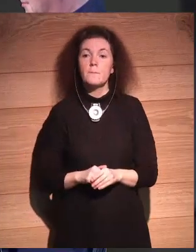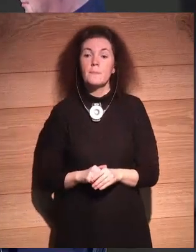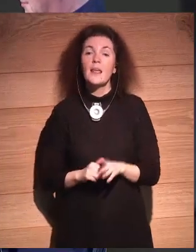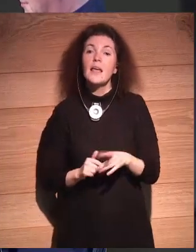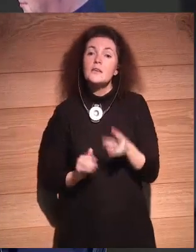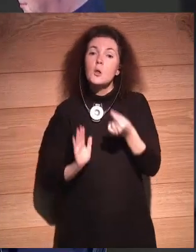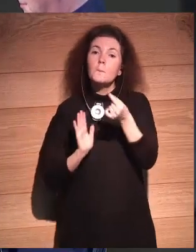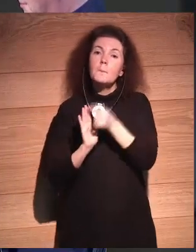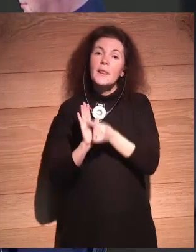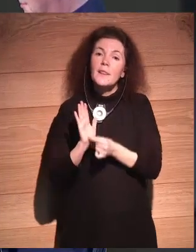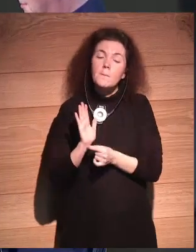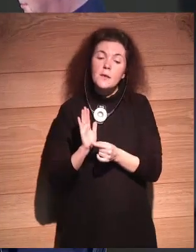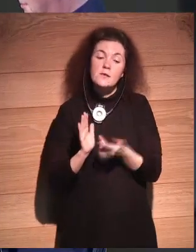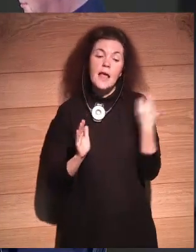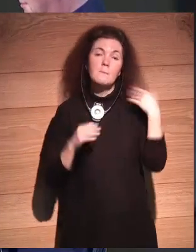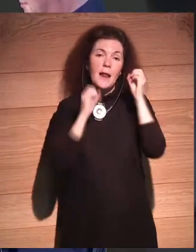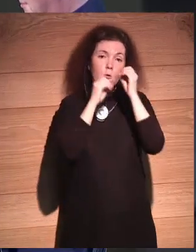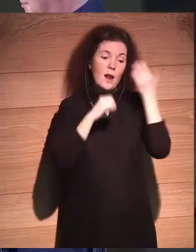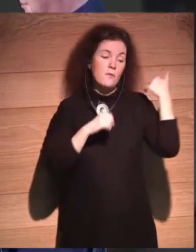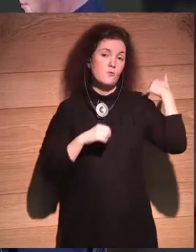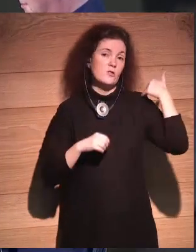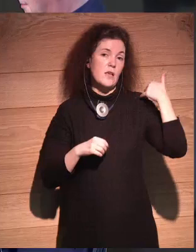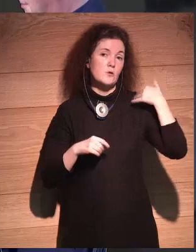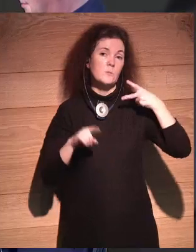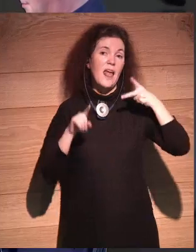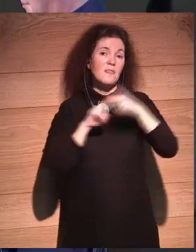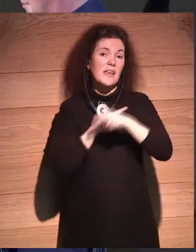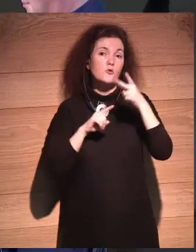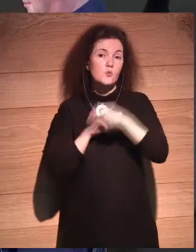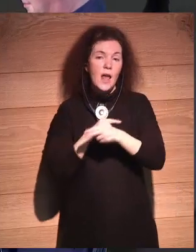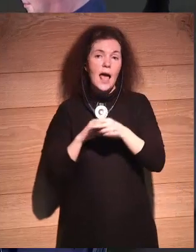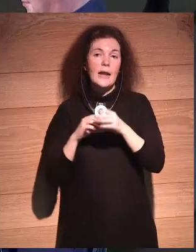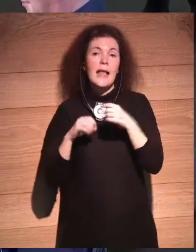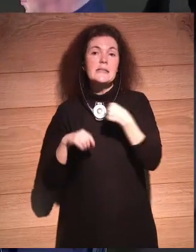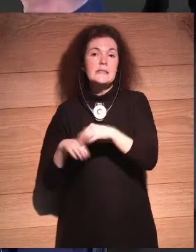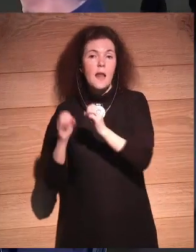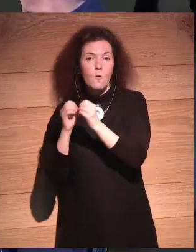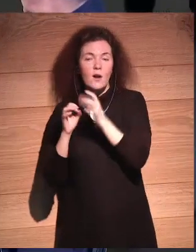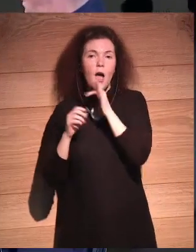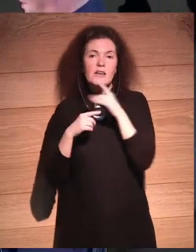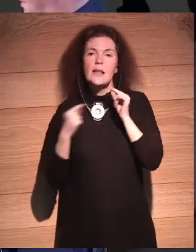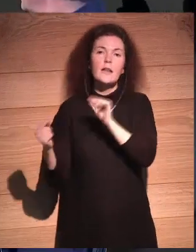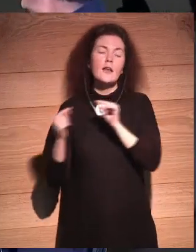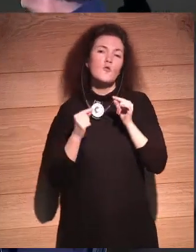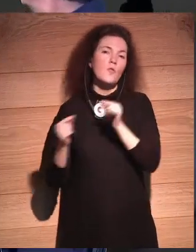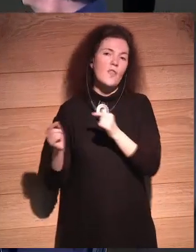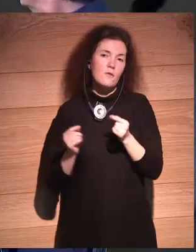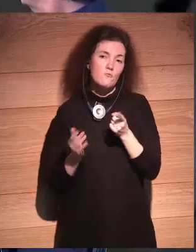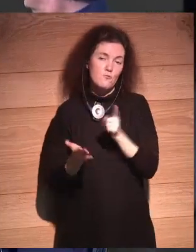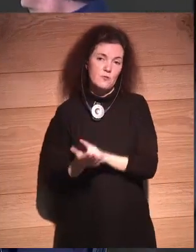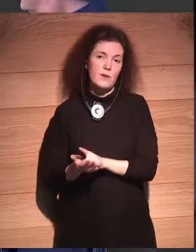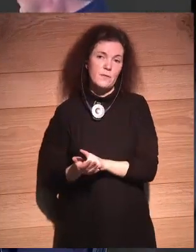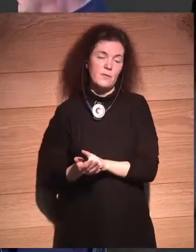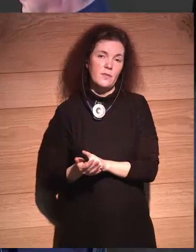estos principios que eran muy importantes para Google hace unos años, para censurar Google en China, ahora los están renegociando